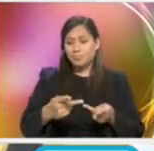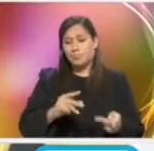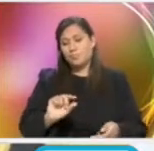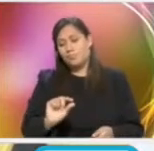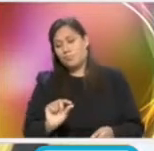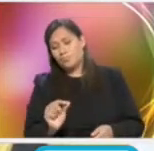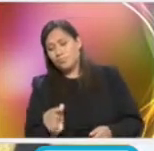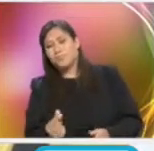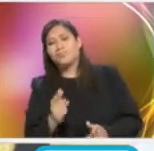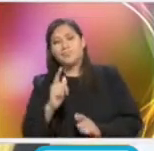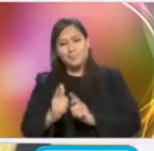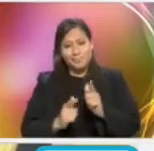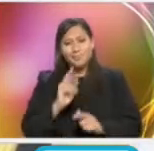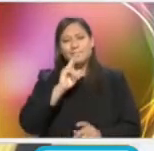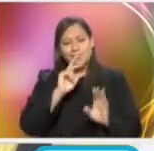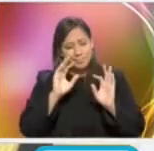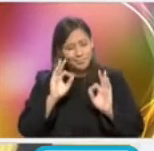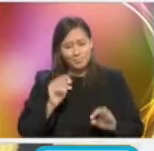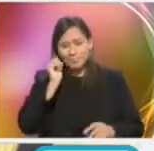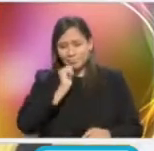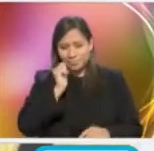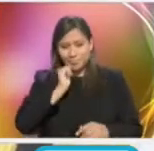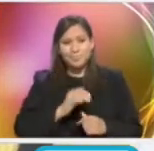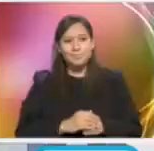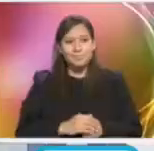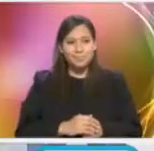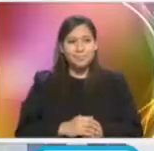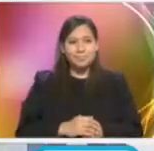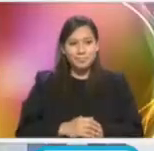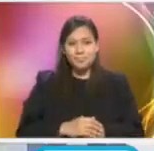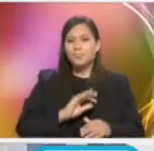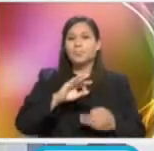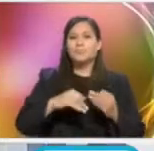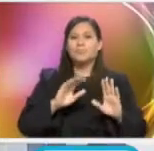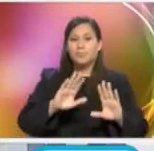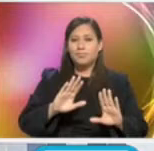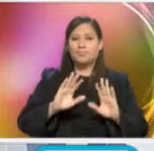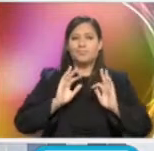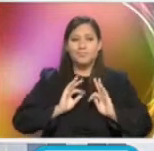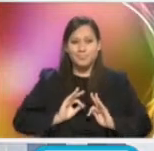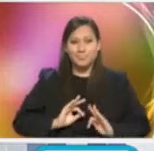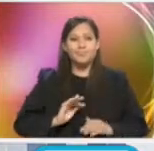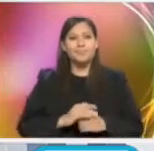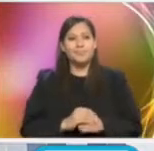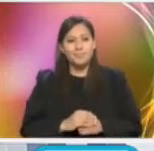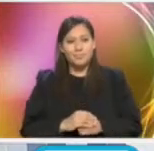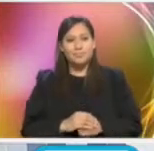lento. Todo a fuego Sale lento. mejor todo. Sí, ¿A poco no? todo con calmita y en el chito queda rico.